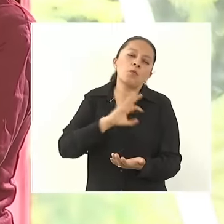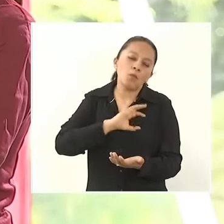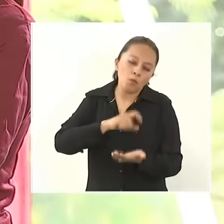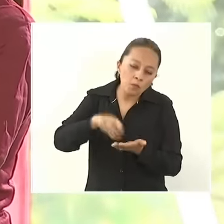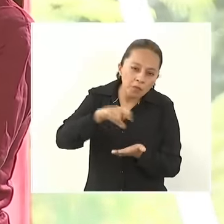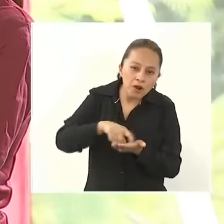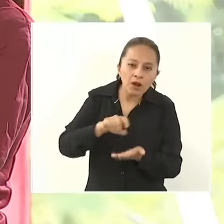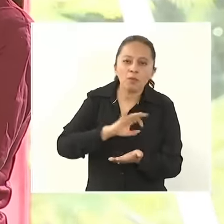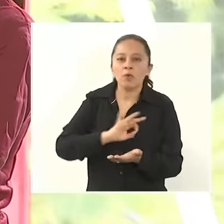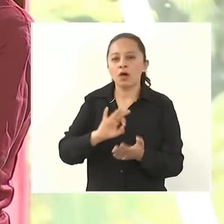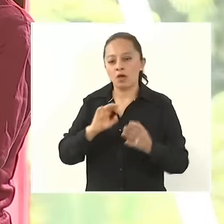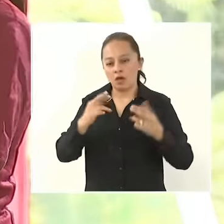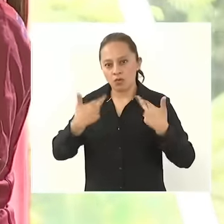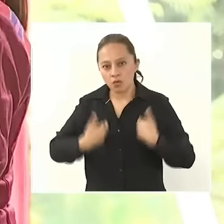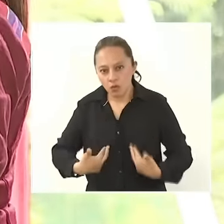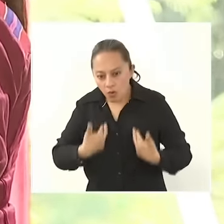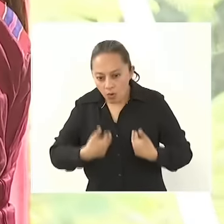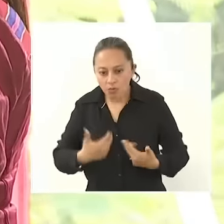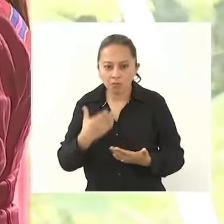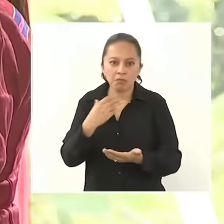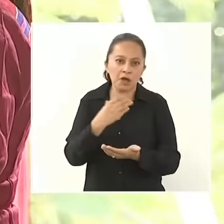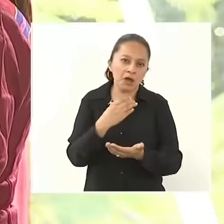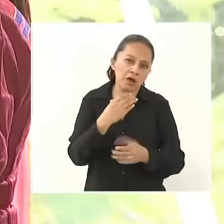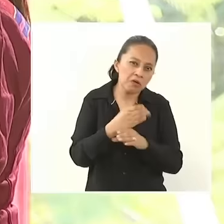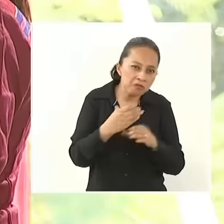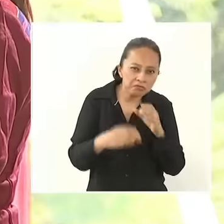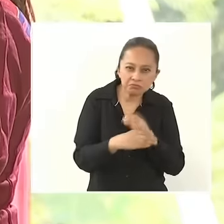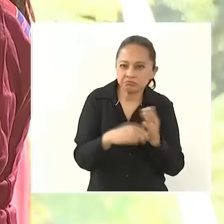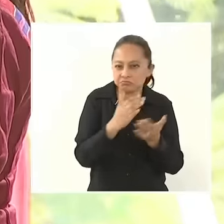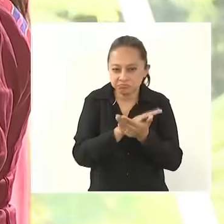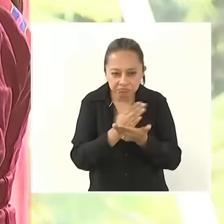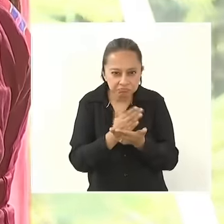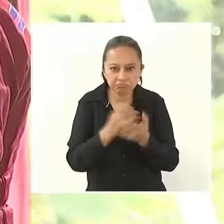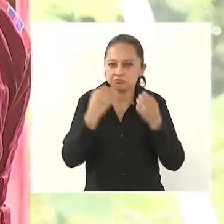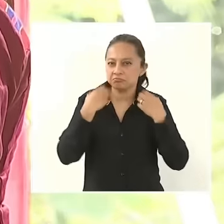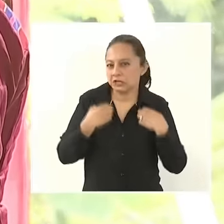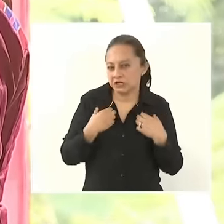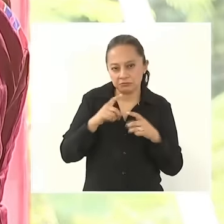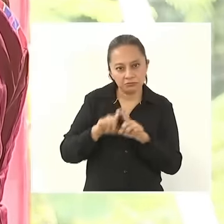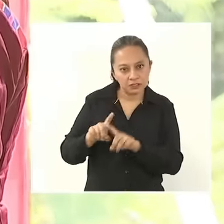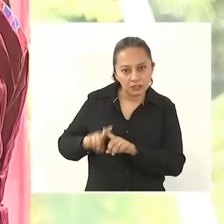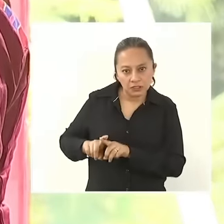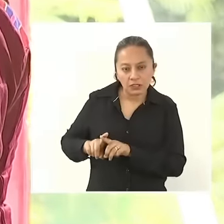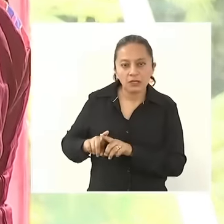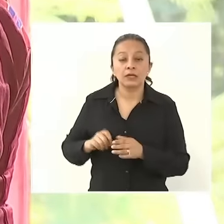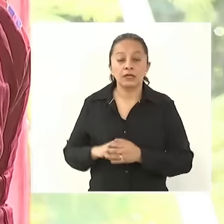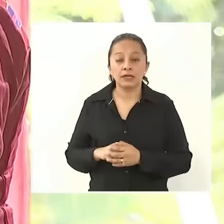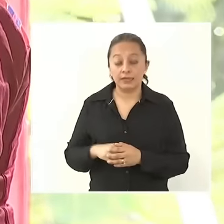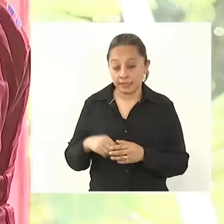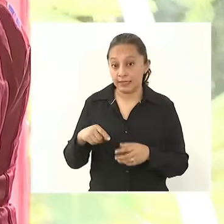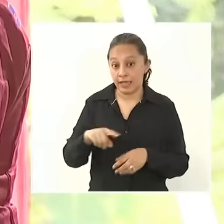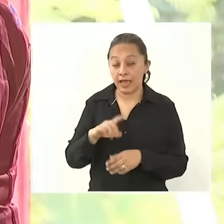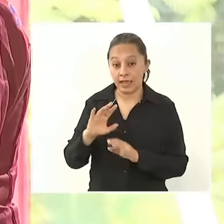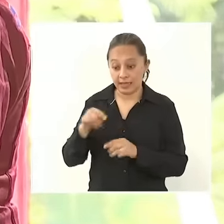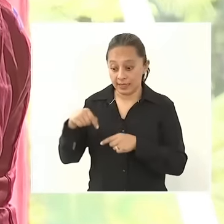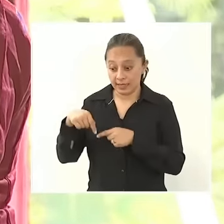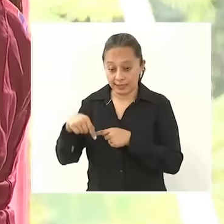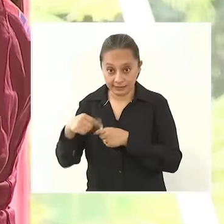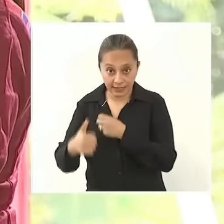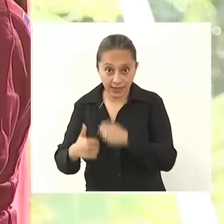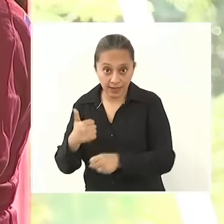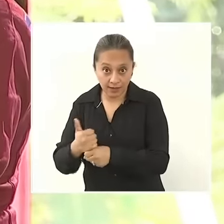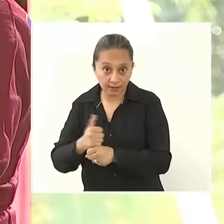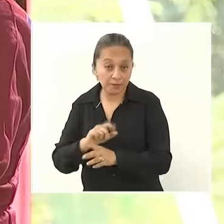los útiles escolares. Ya también este año iniciamos con los jóvenes de